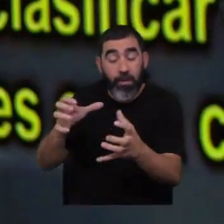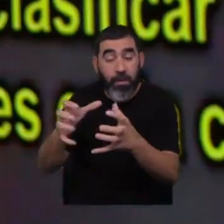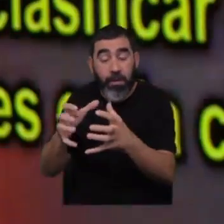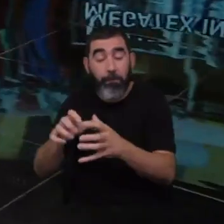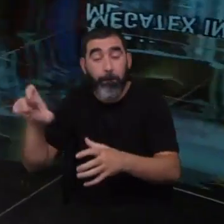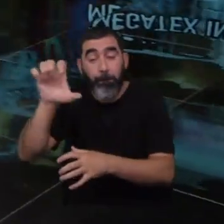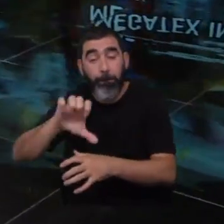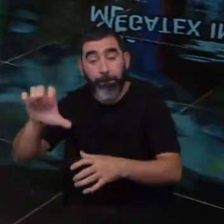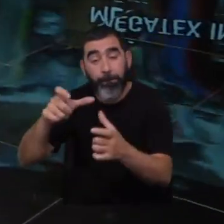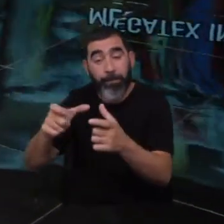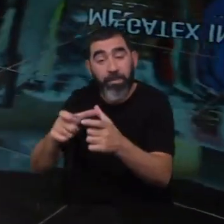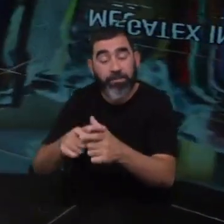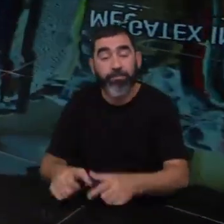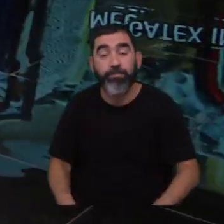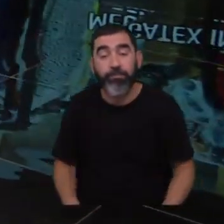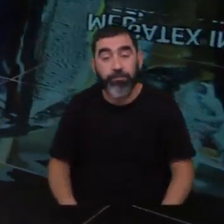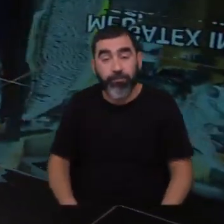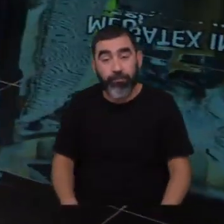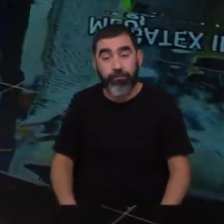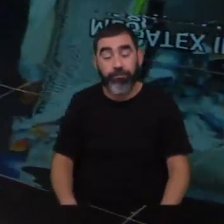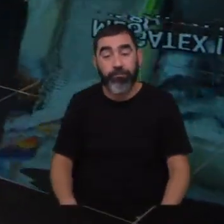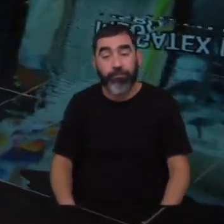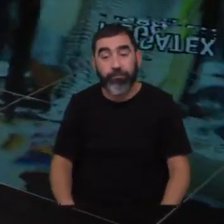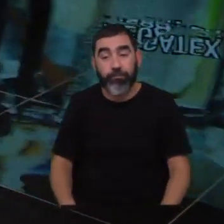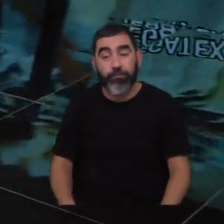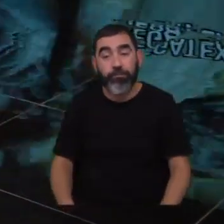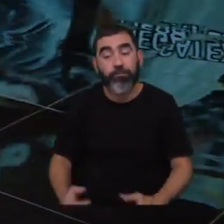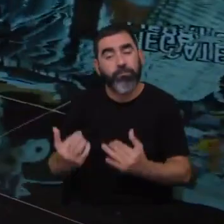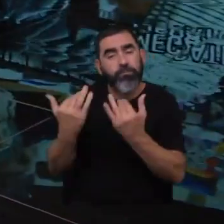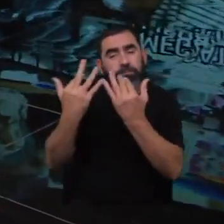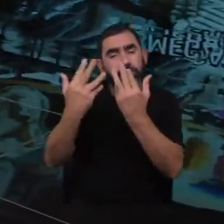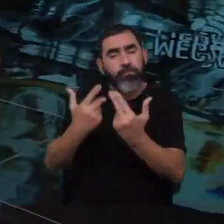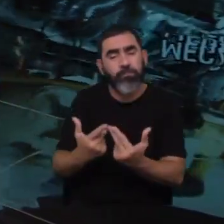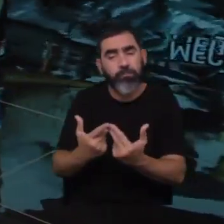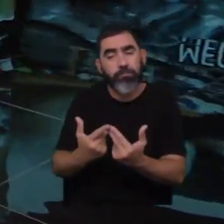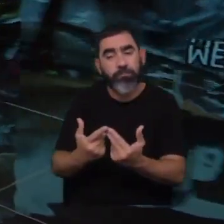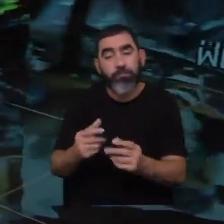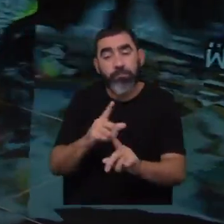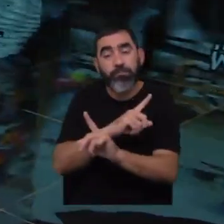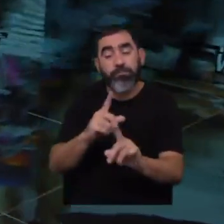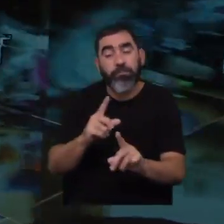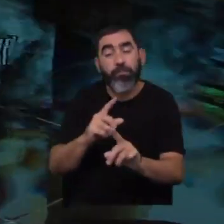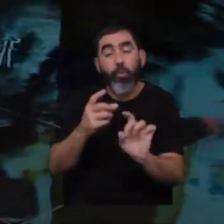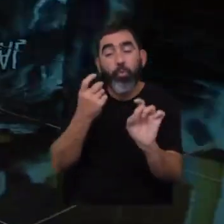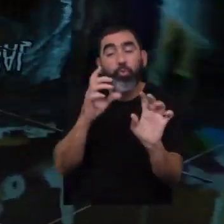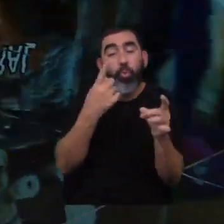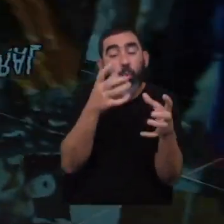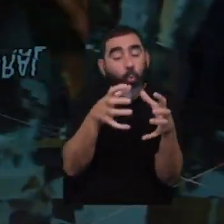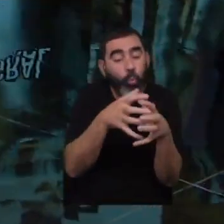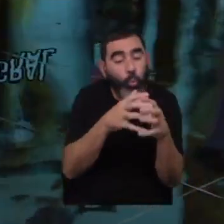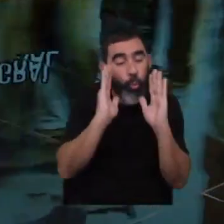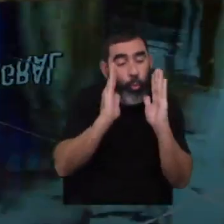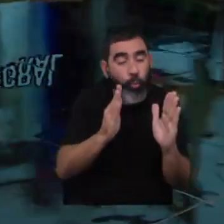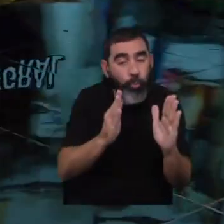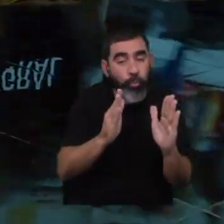Mira, el tema con la CSIC lo que se organizó fue para que no estuviera hecho para un sector particular, que